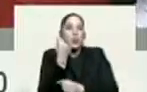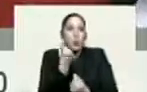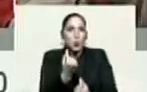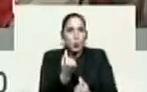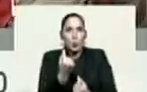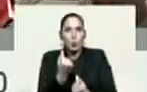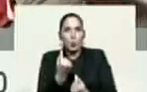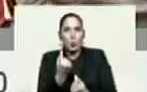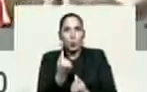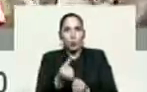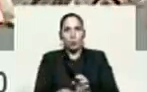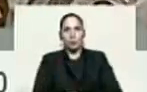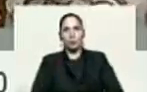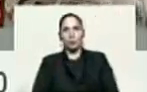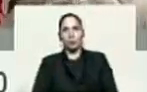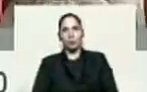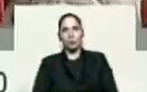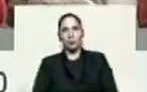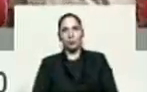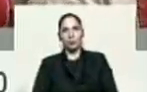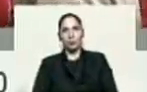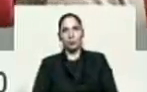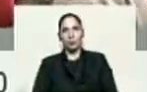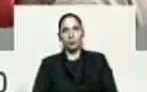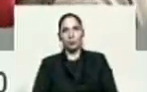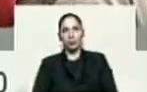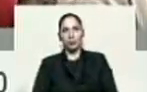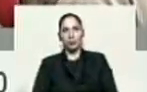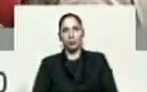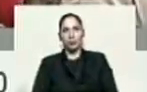Van bien, ¿oyeron? Van bien.